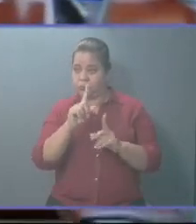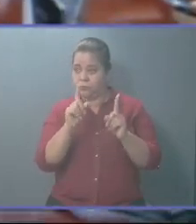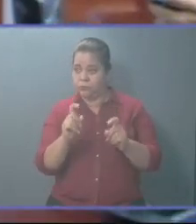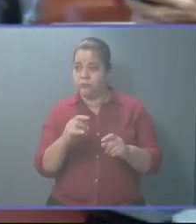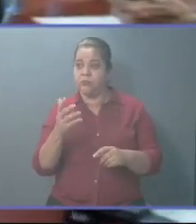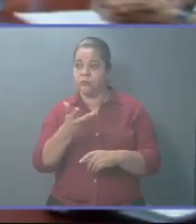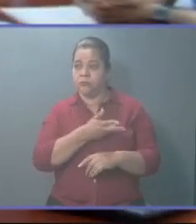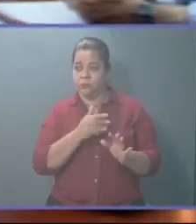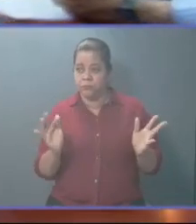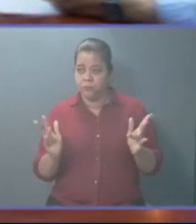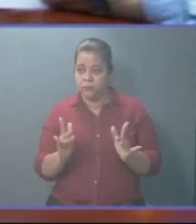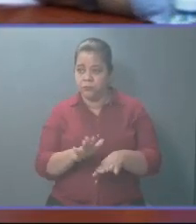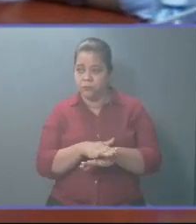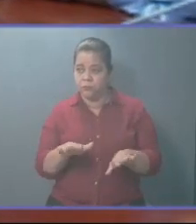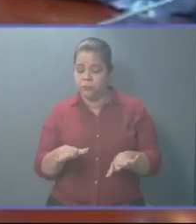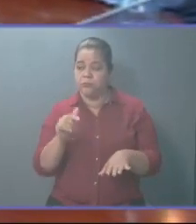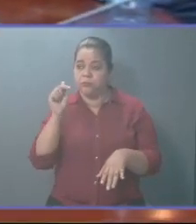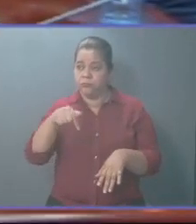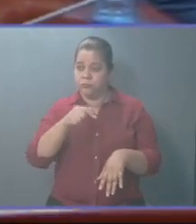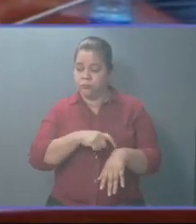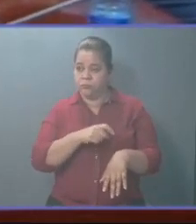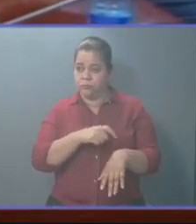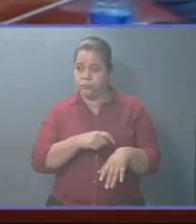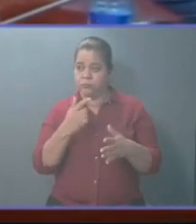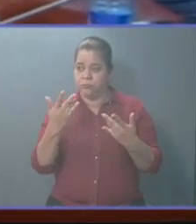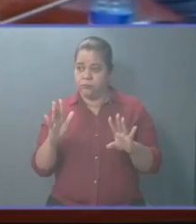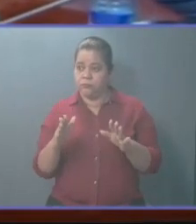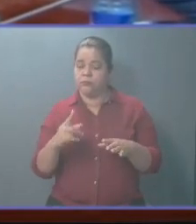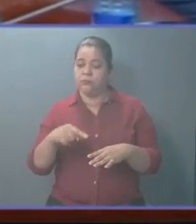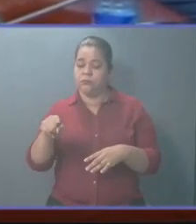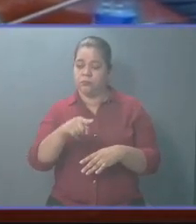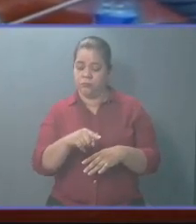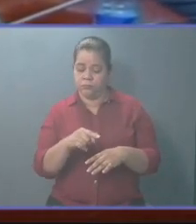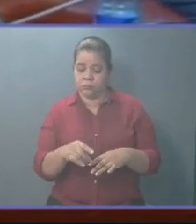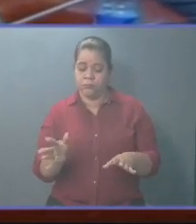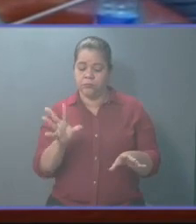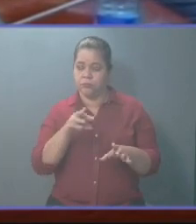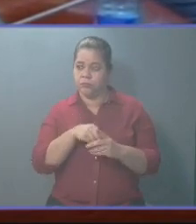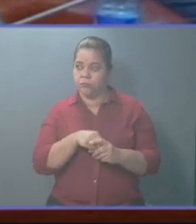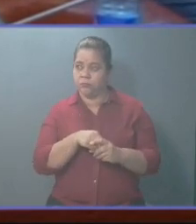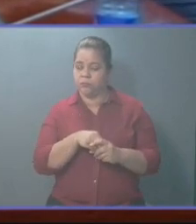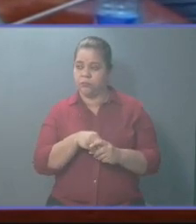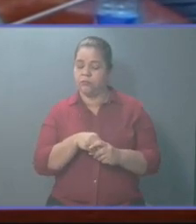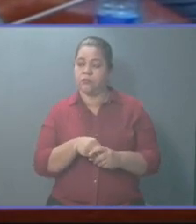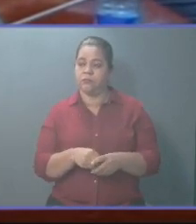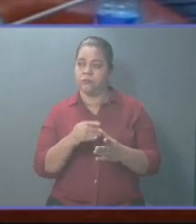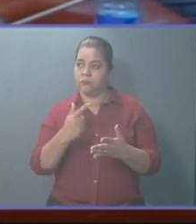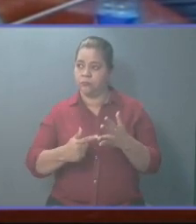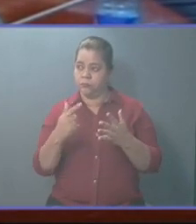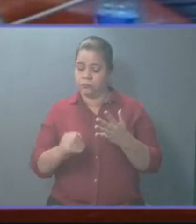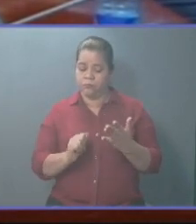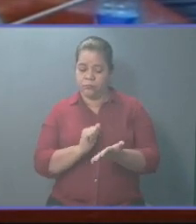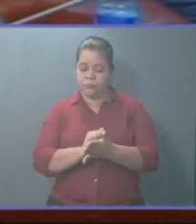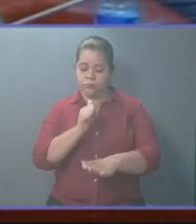la reunión. Ya ustedes a partir de ahora están ya legalmente constituidos